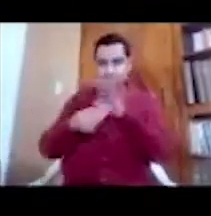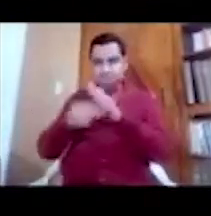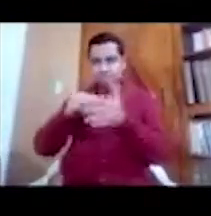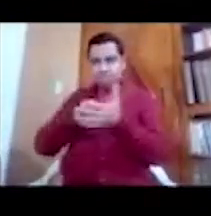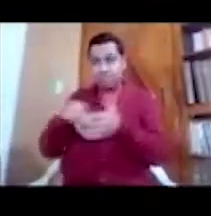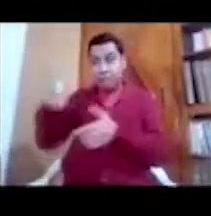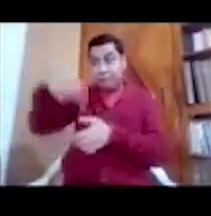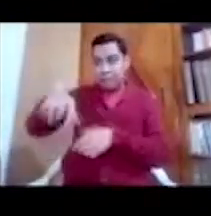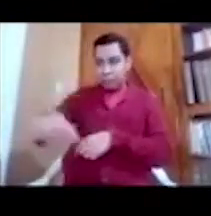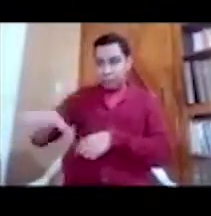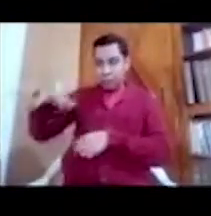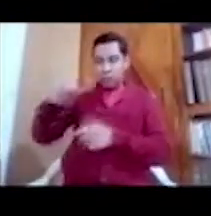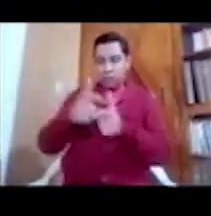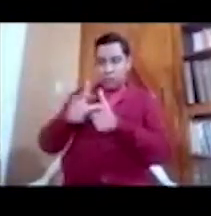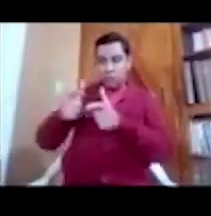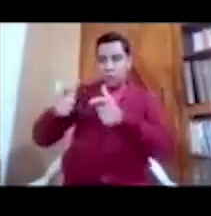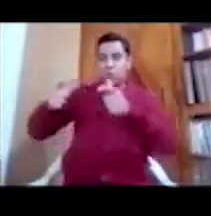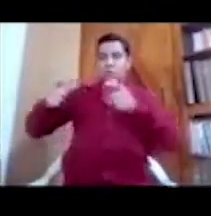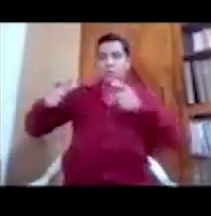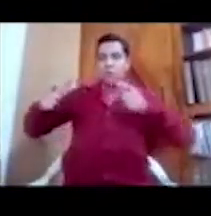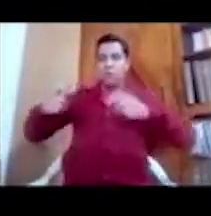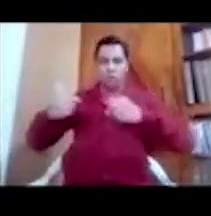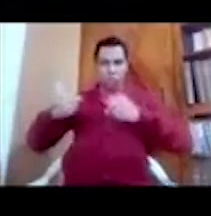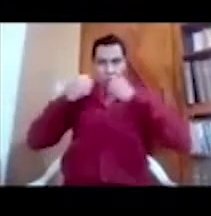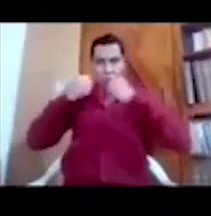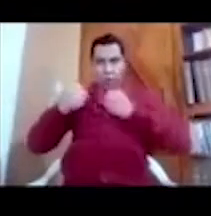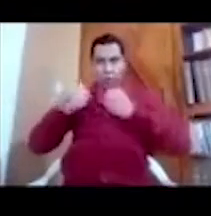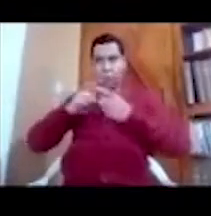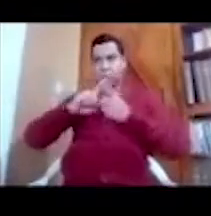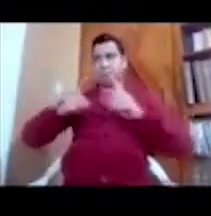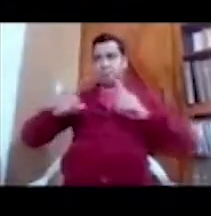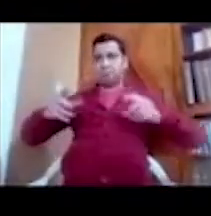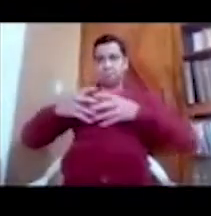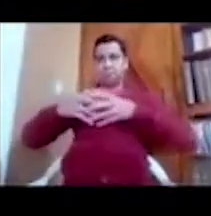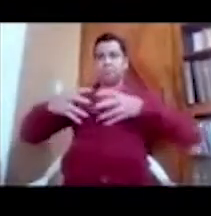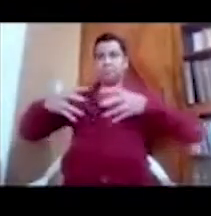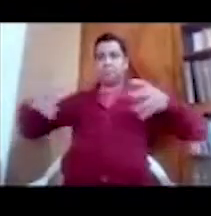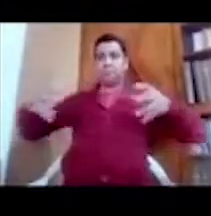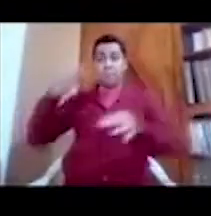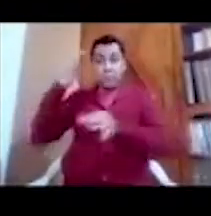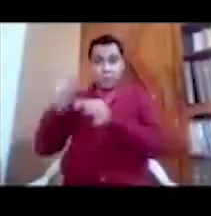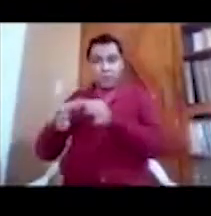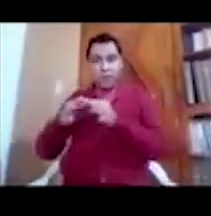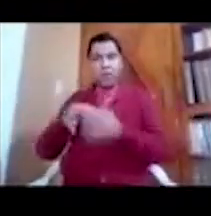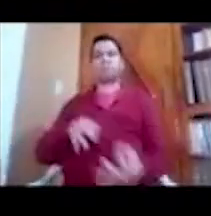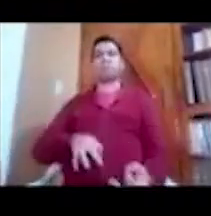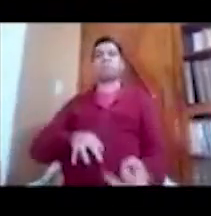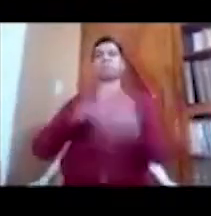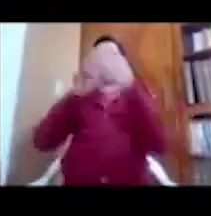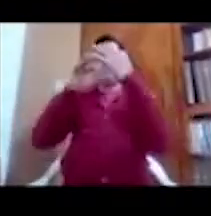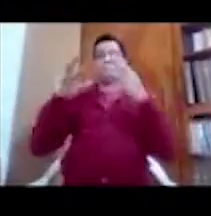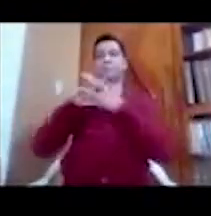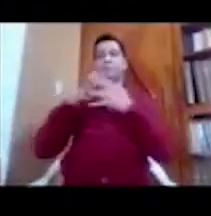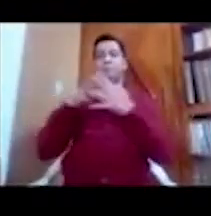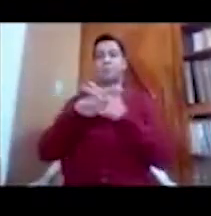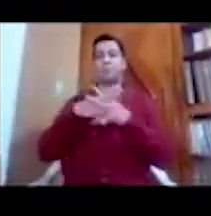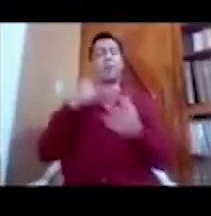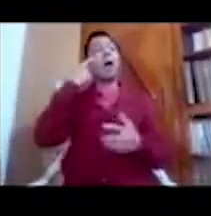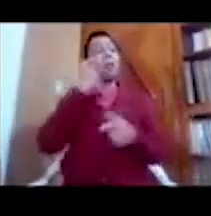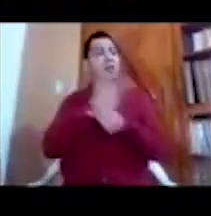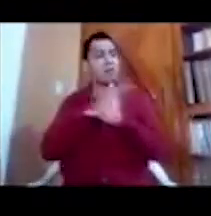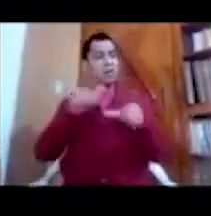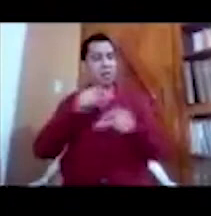se fortalecen y una vez que están listos pueden enfrentar una guerra para liberarse de la